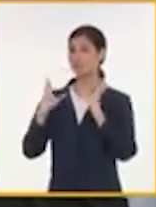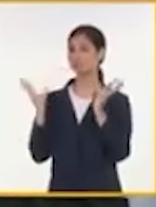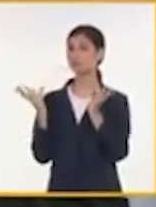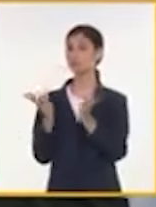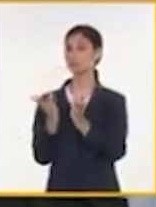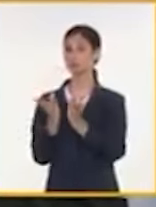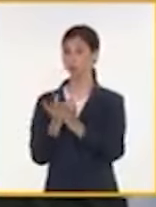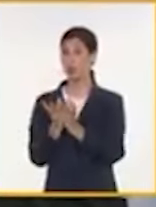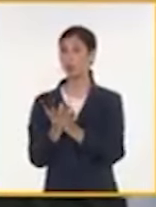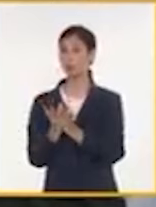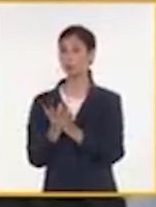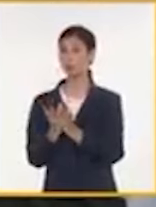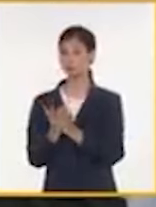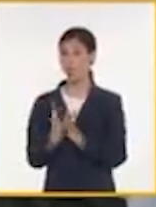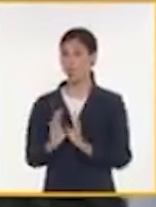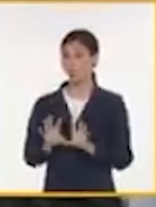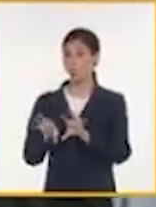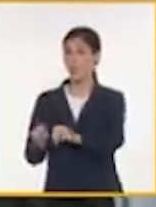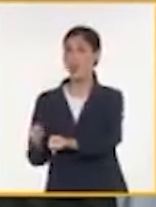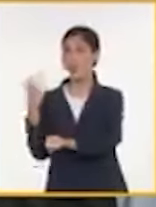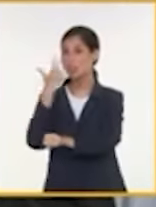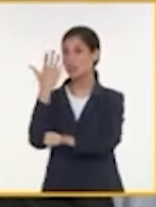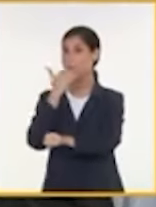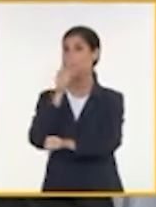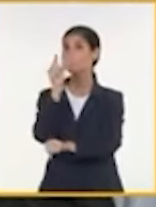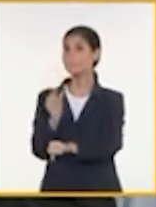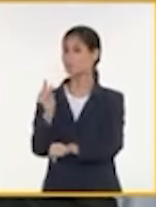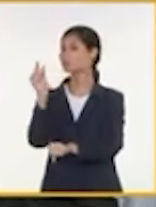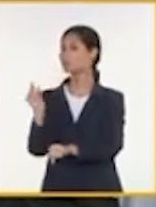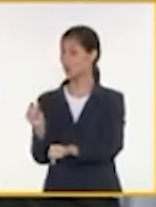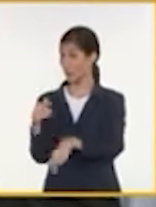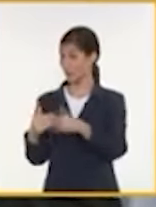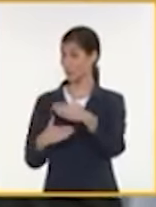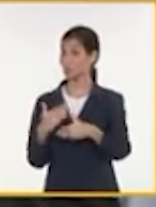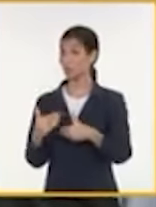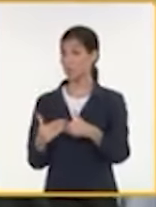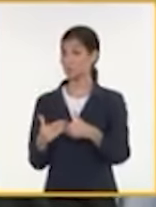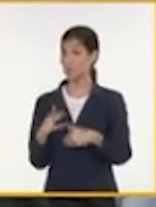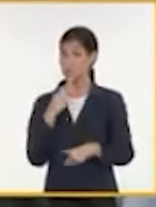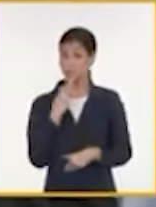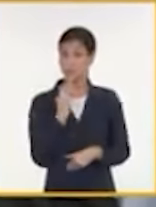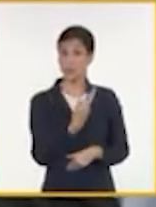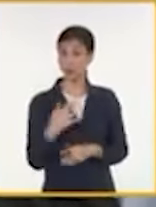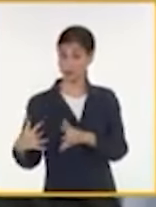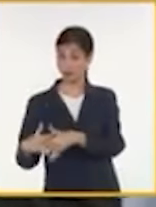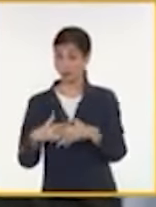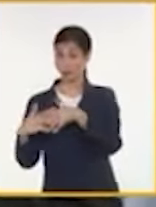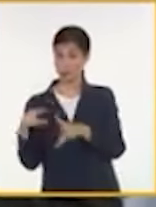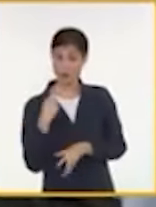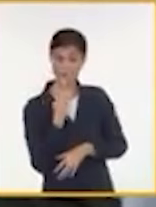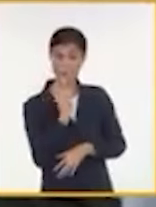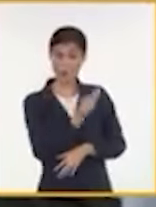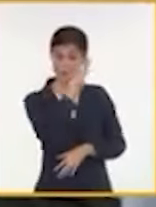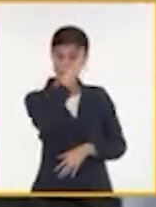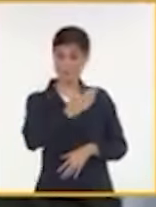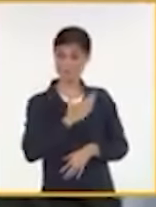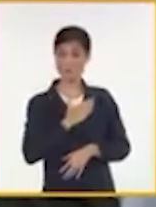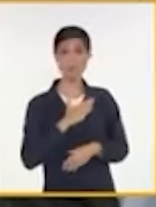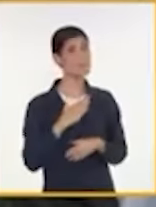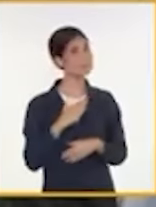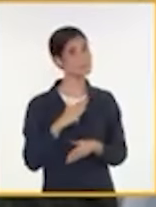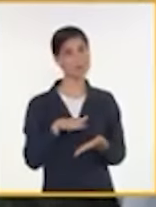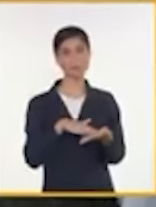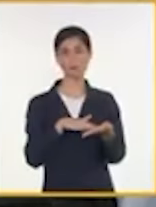mecanismos de cooperación estas persona y sancionarlo por los tribunales cubanos No hemos tenido respuesta también el 2019 las